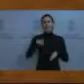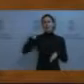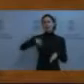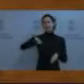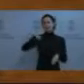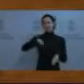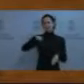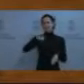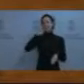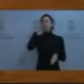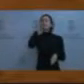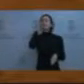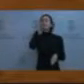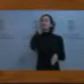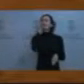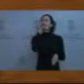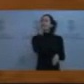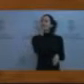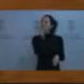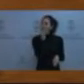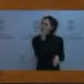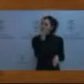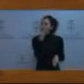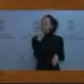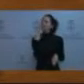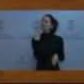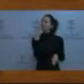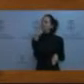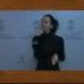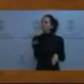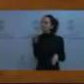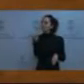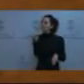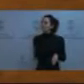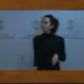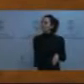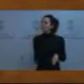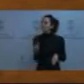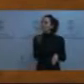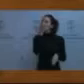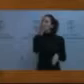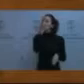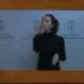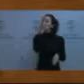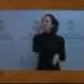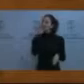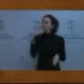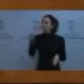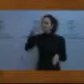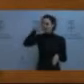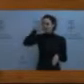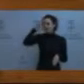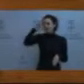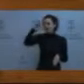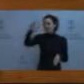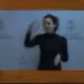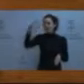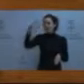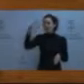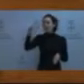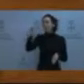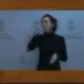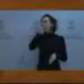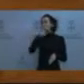presidente como es Mariano Rajoy, que es una persona honesta, sabia,